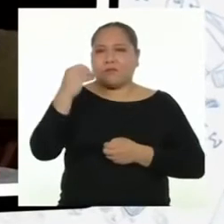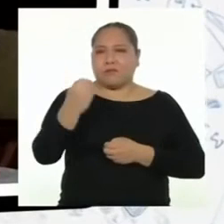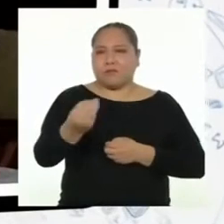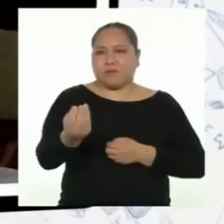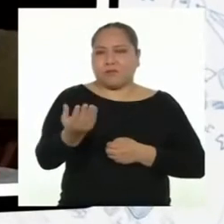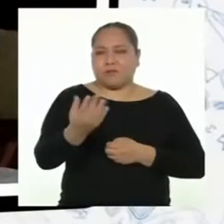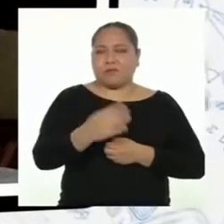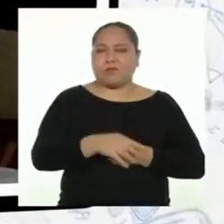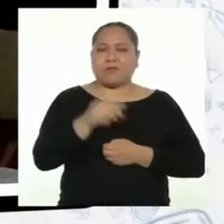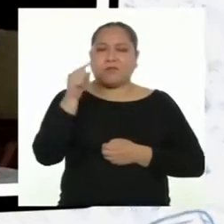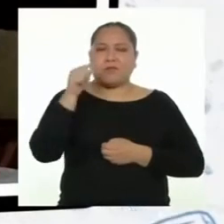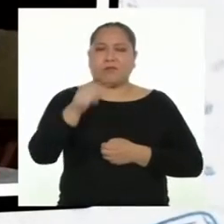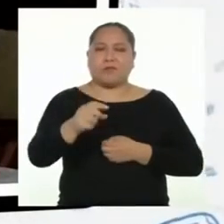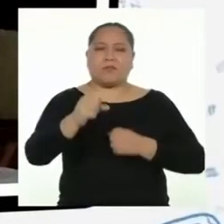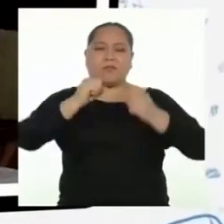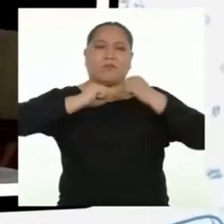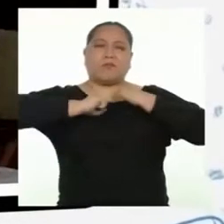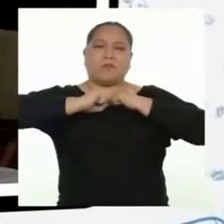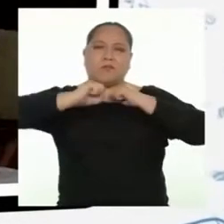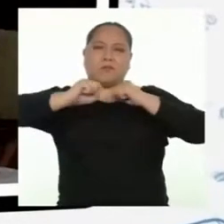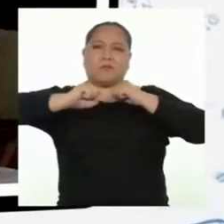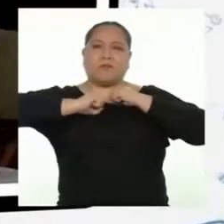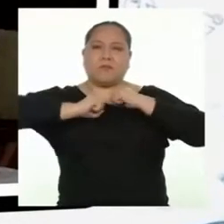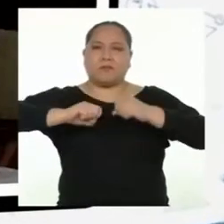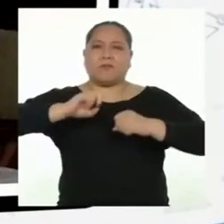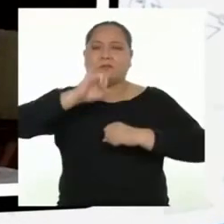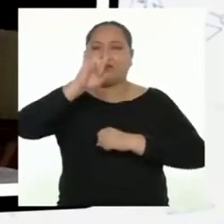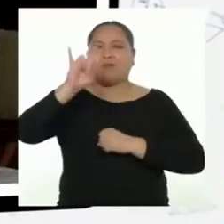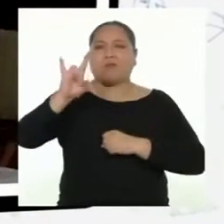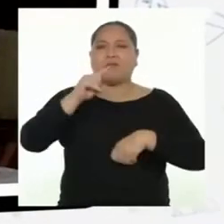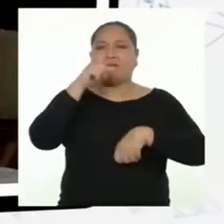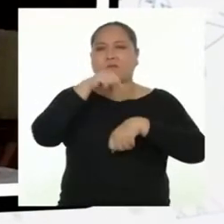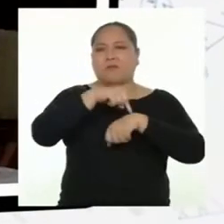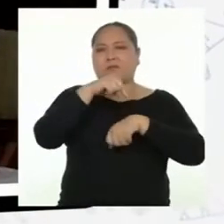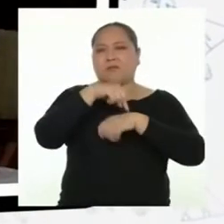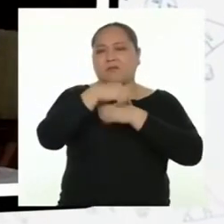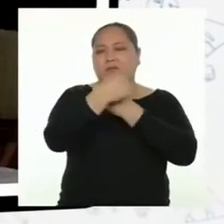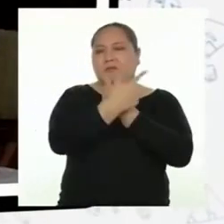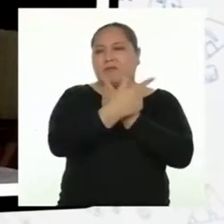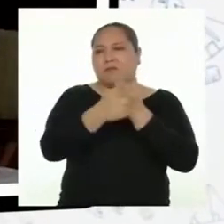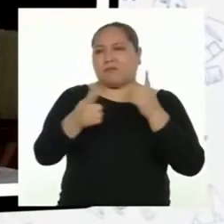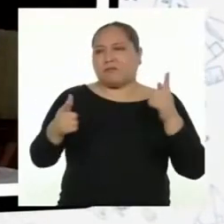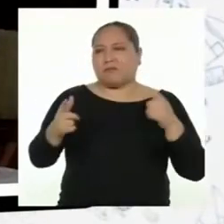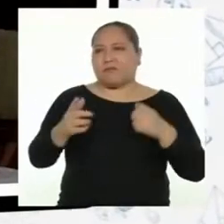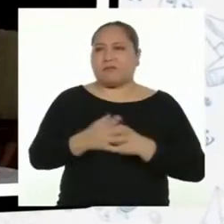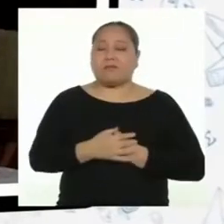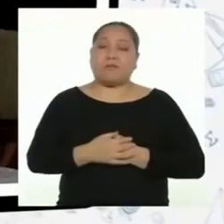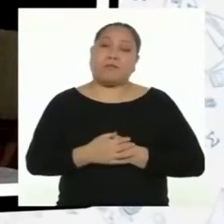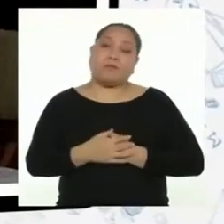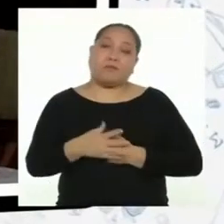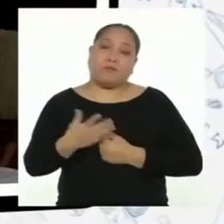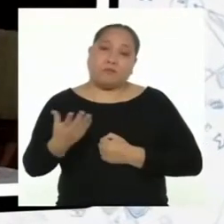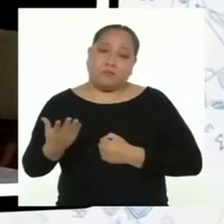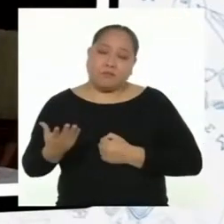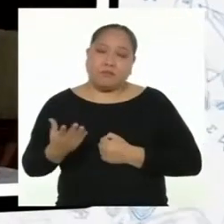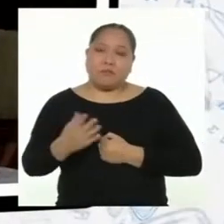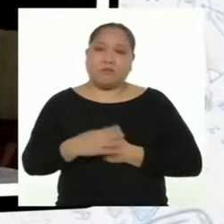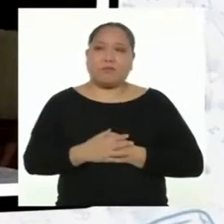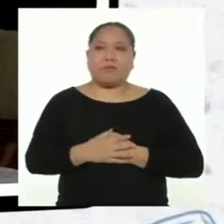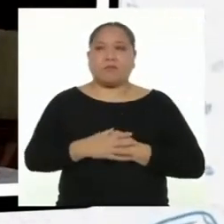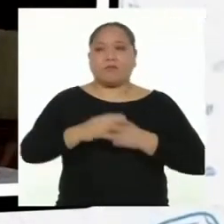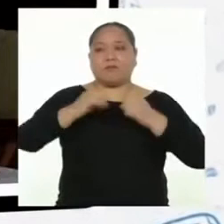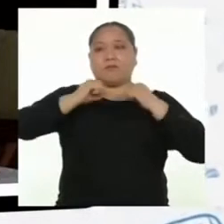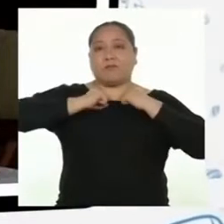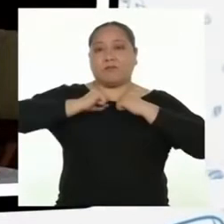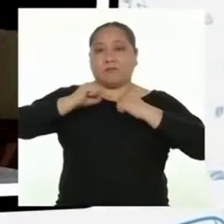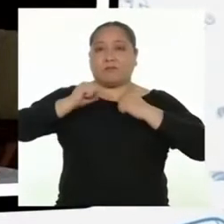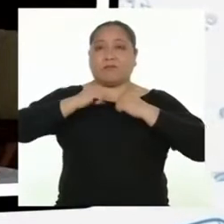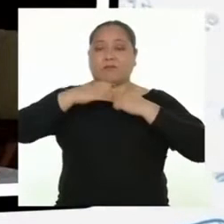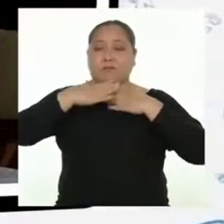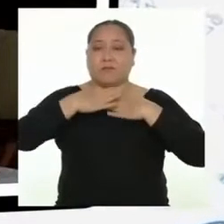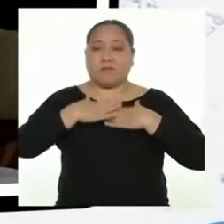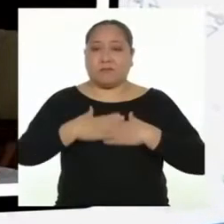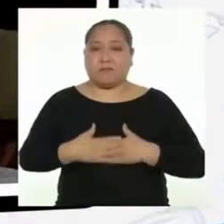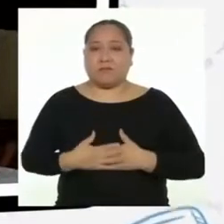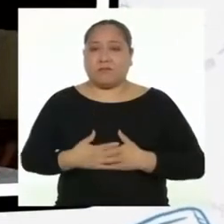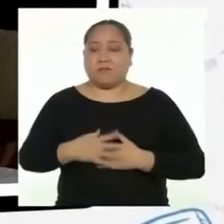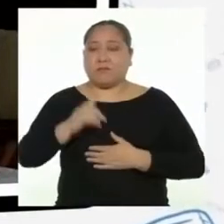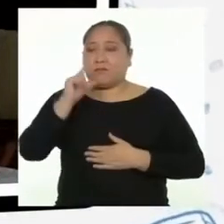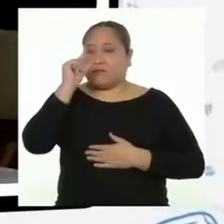con respecto a la actividad física y el uso del tiempo libre. En realidad, la actividad